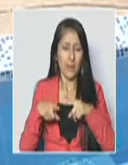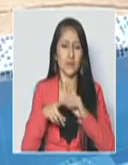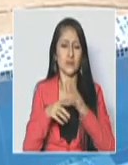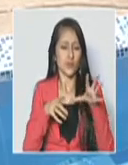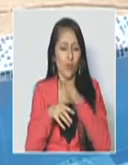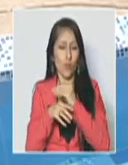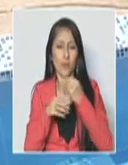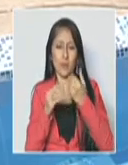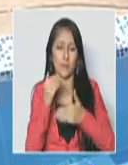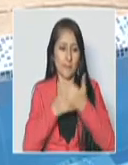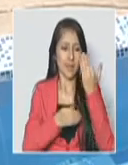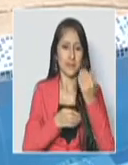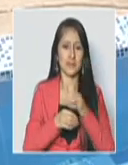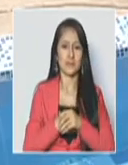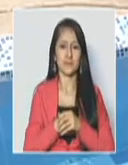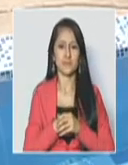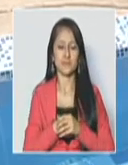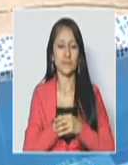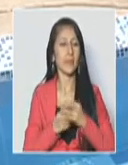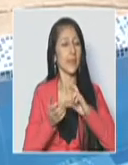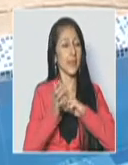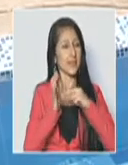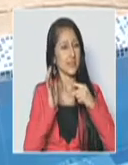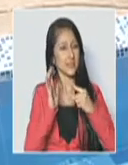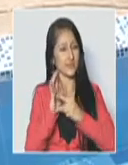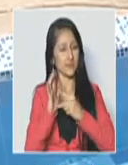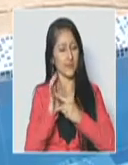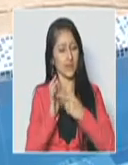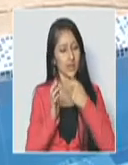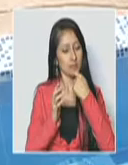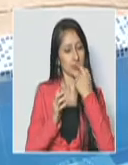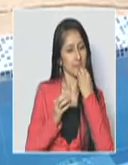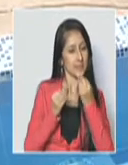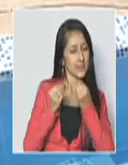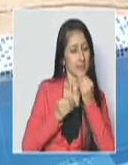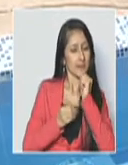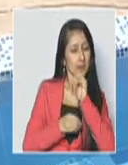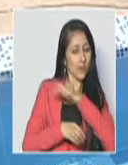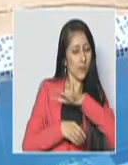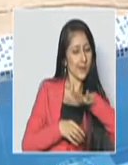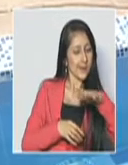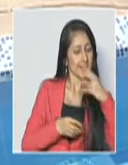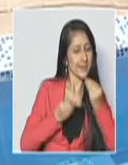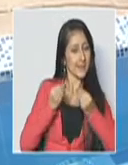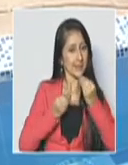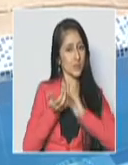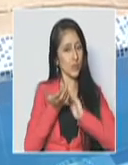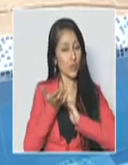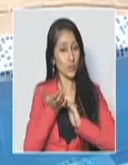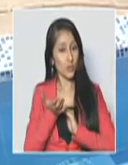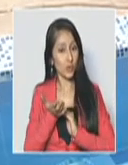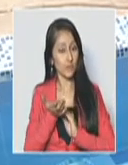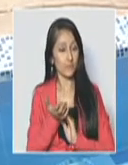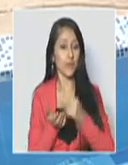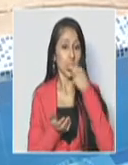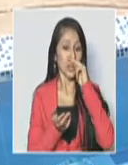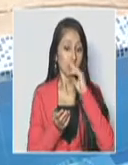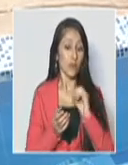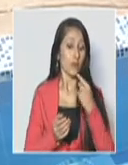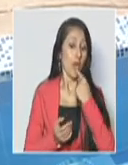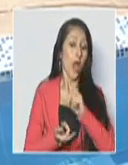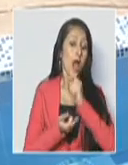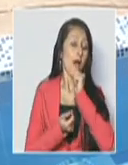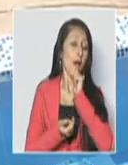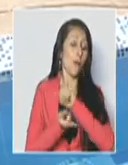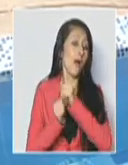defensa que concluyen ustedes que yo debería hacer en esta piscina cualquiera decía hasta un niño cambiar